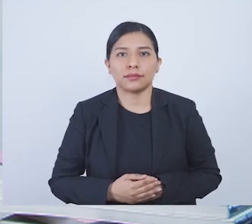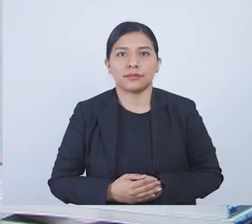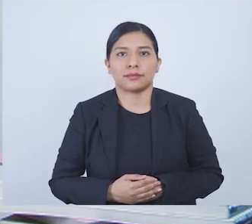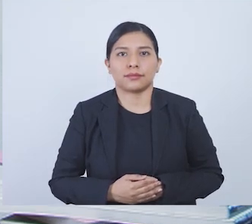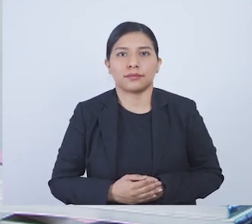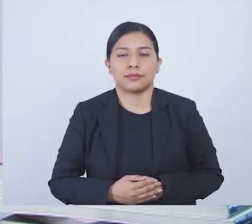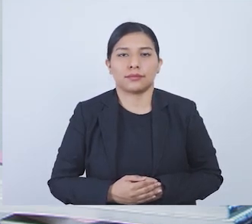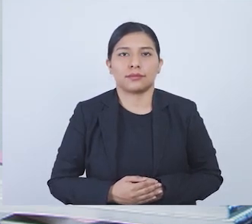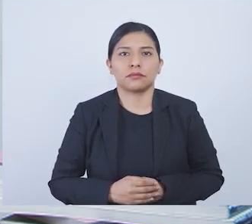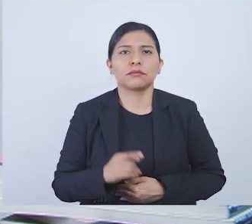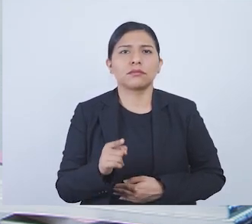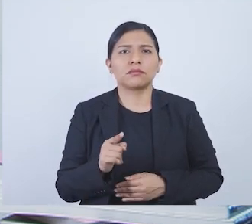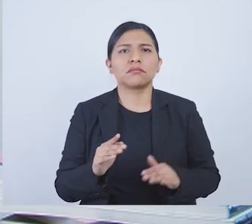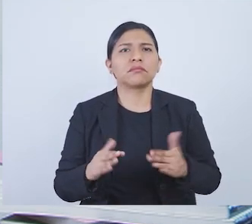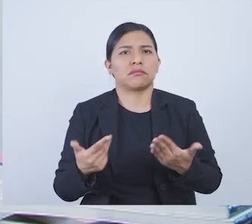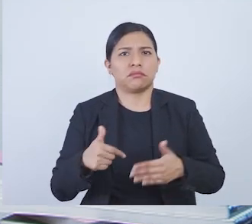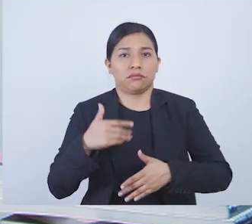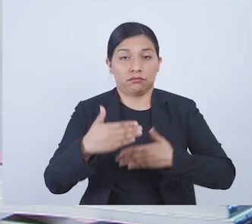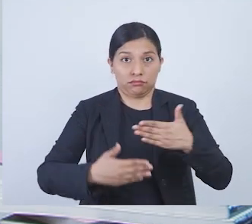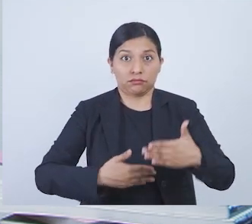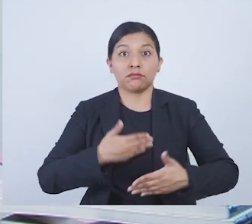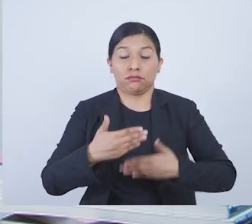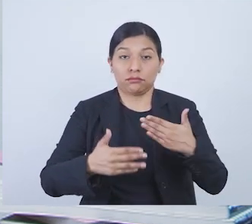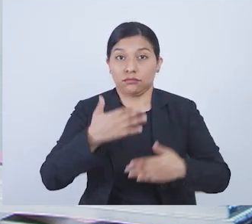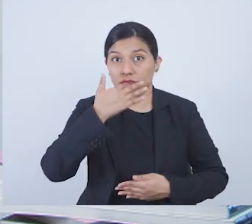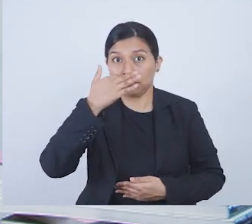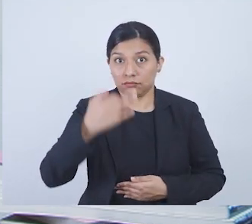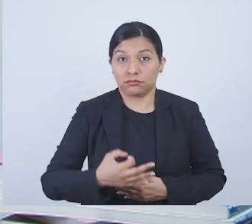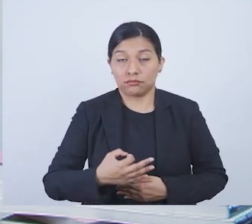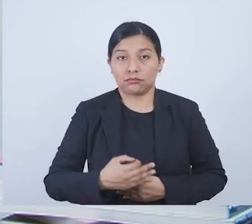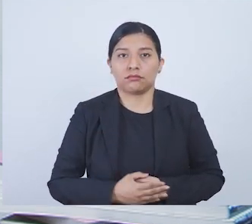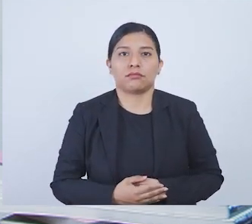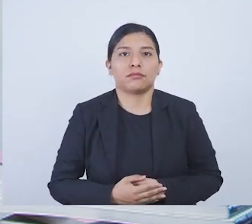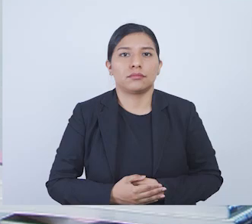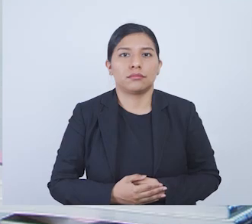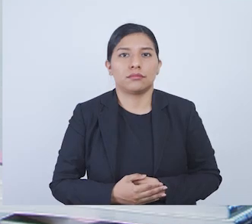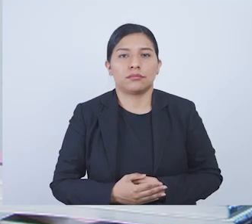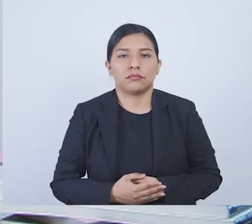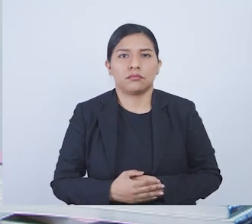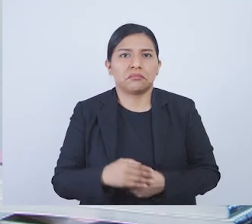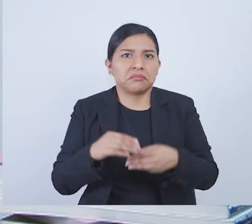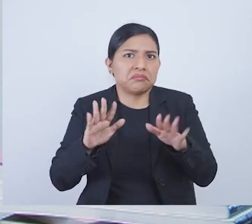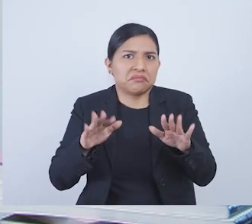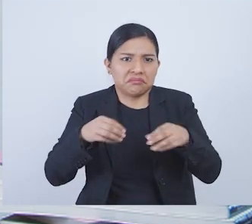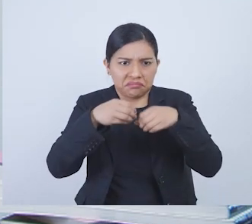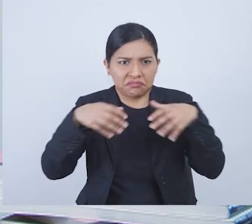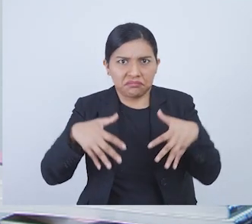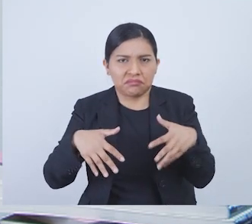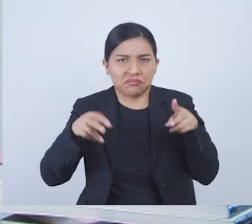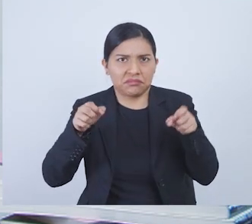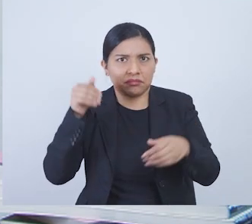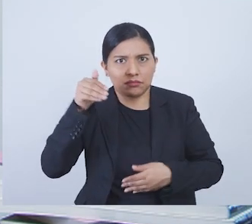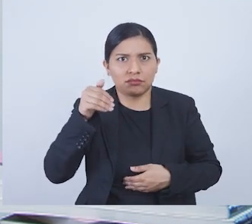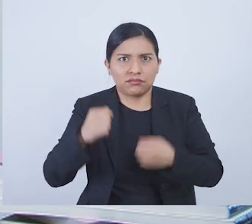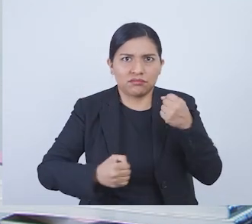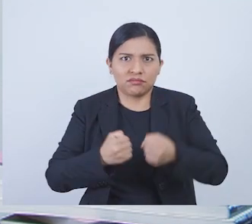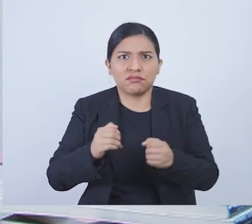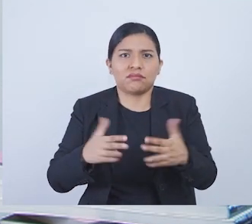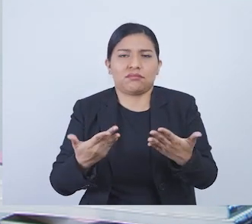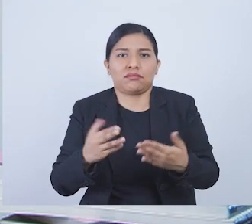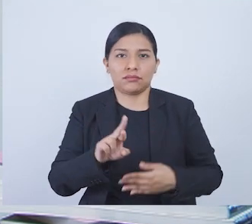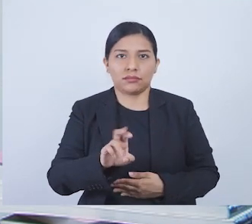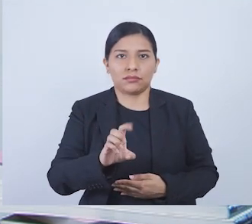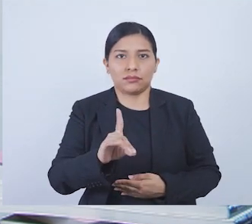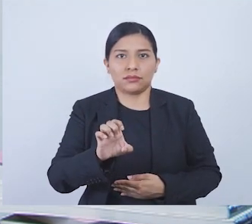las fortalezas dentro de este proceso, y cabe mencionar dentro de la estructura actual de la educación física, son las redes de